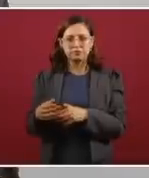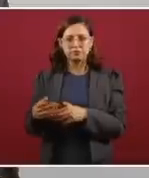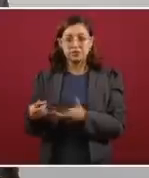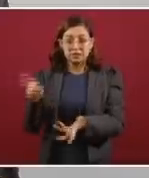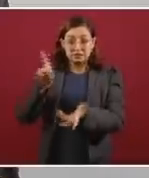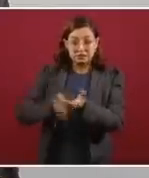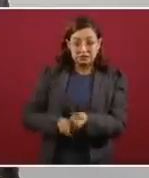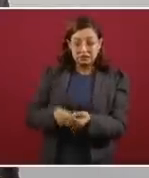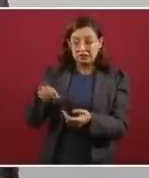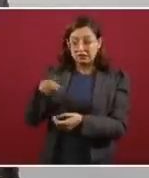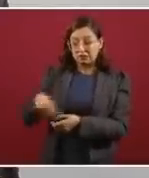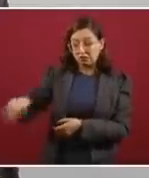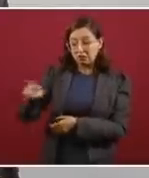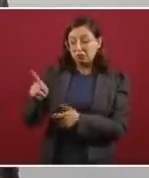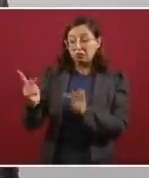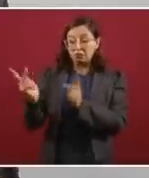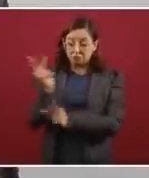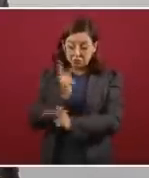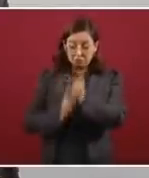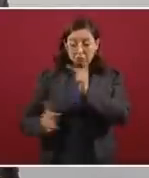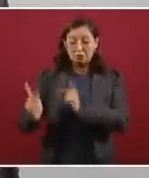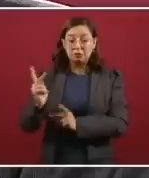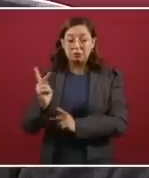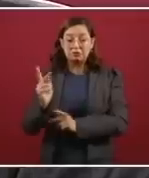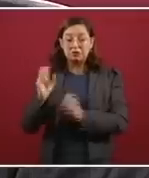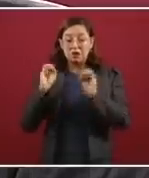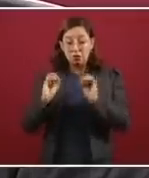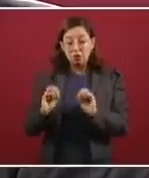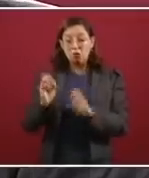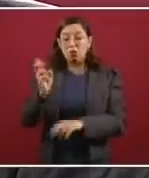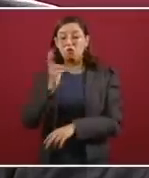incluyen el que puedan